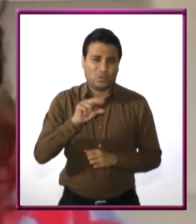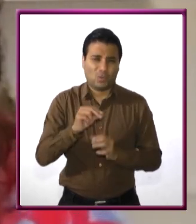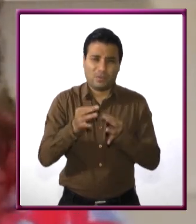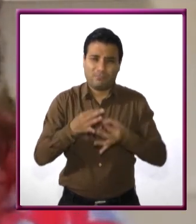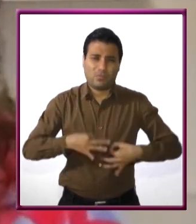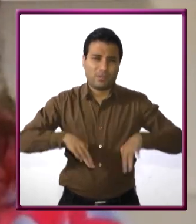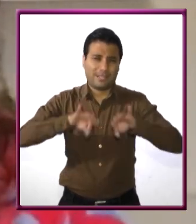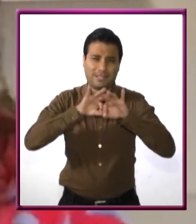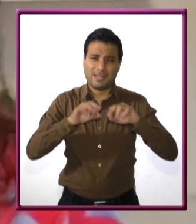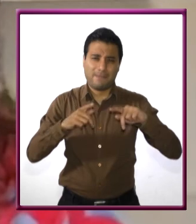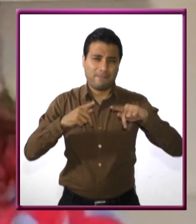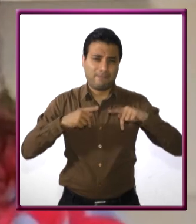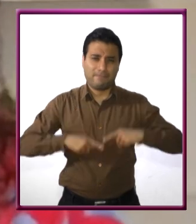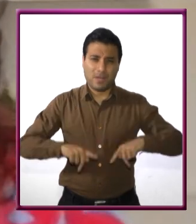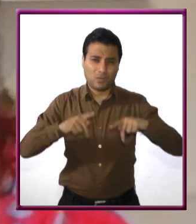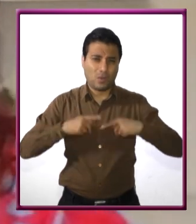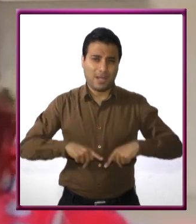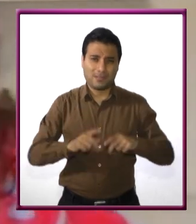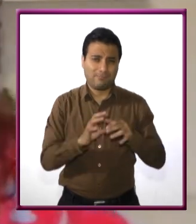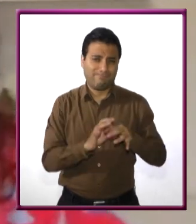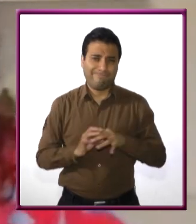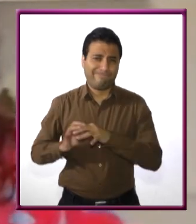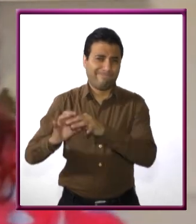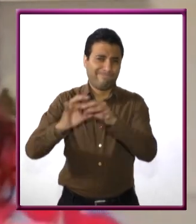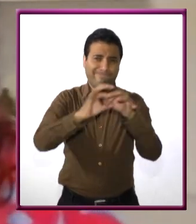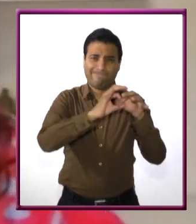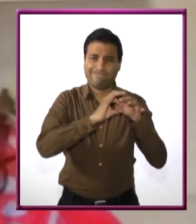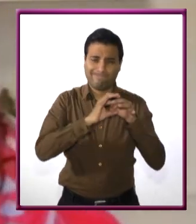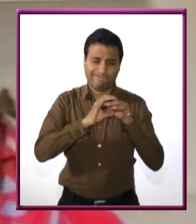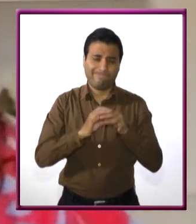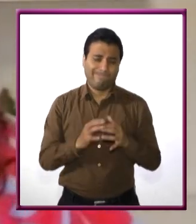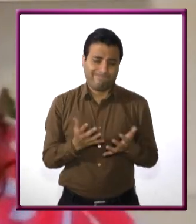arbitraria. Estamos conectados más allá